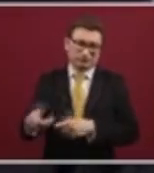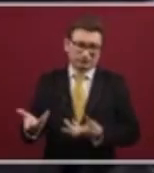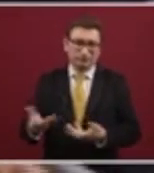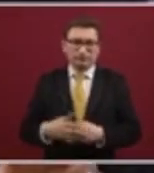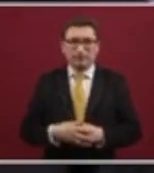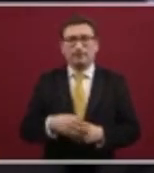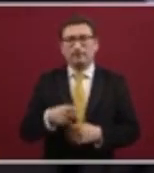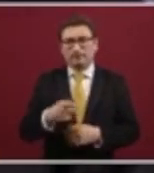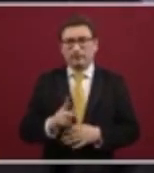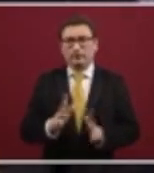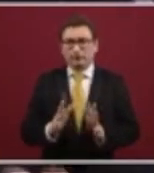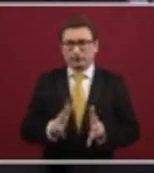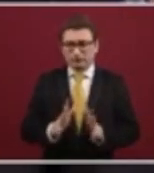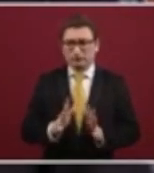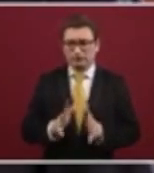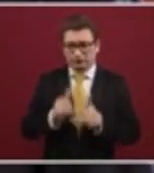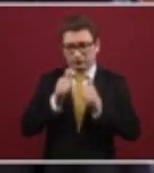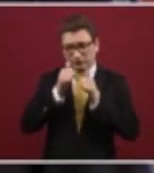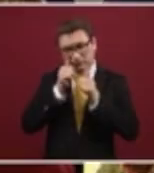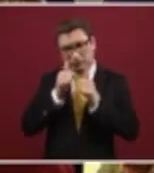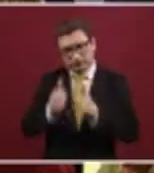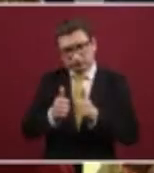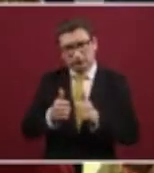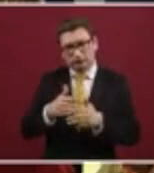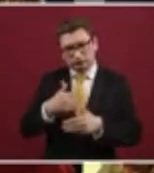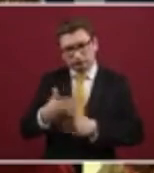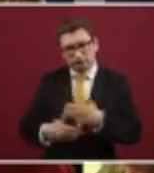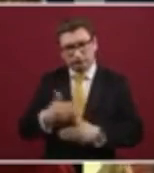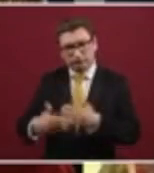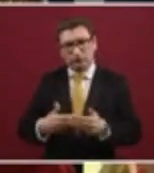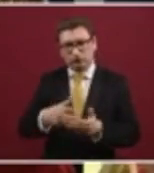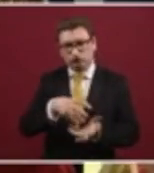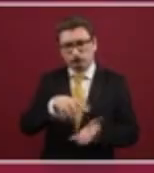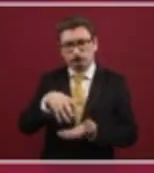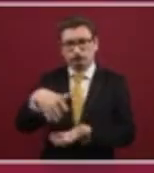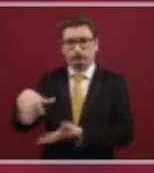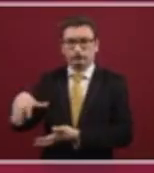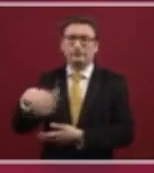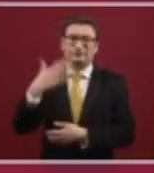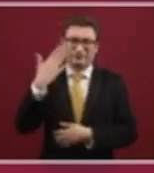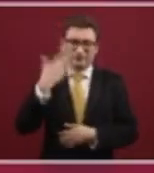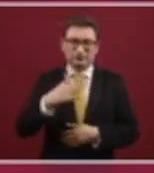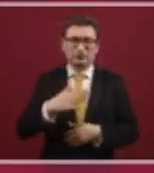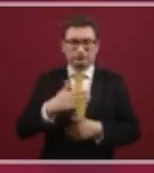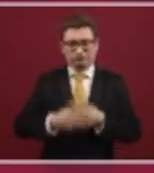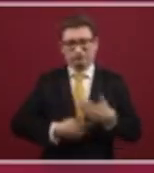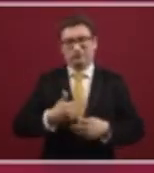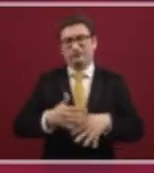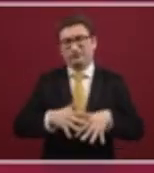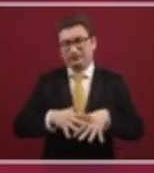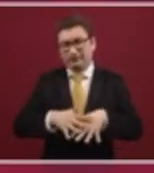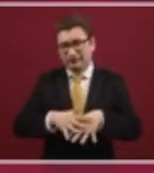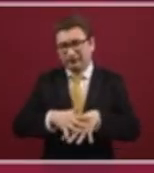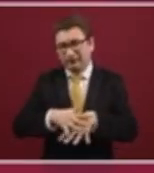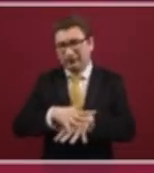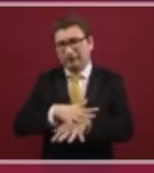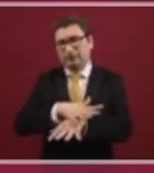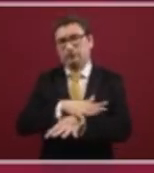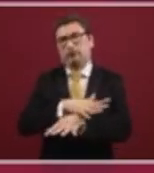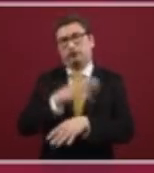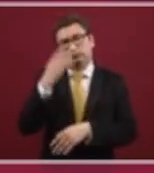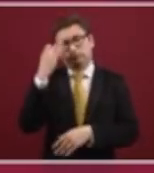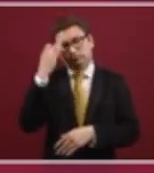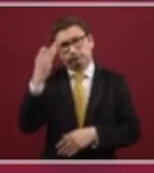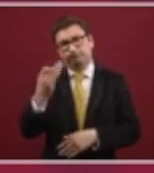ya se están atendiendo y es como todos los cambios, llevan